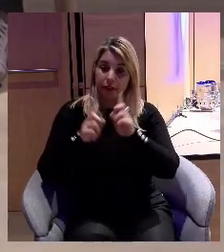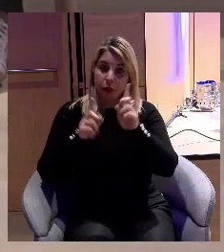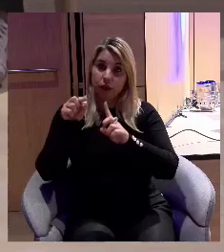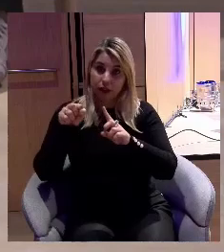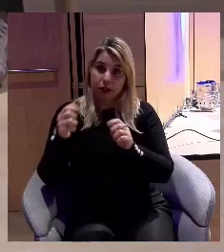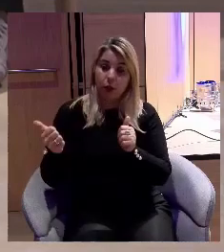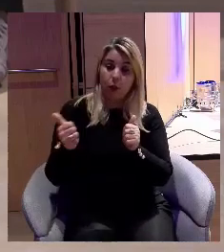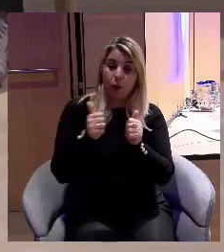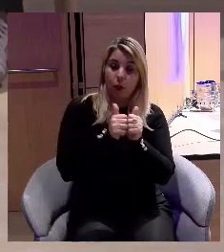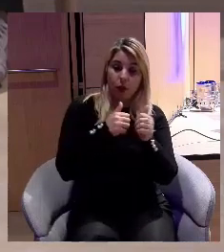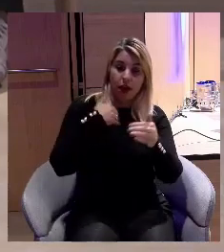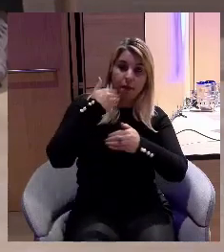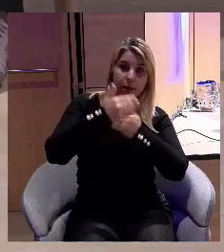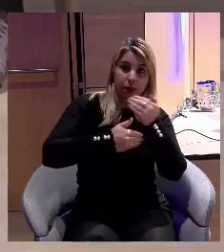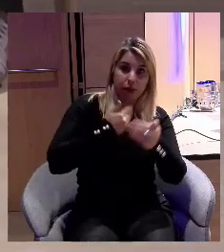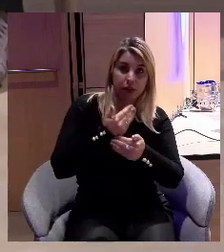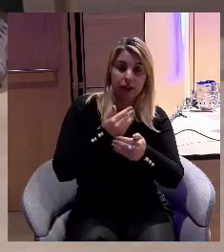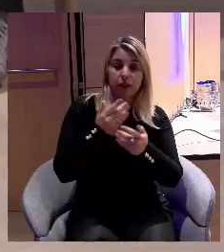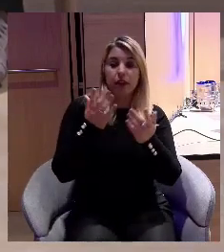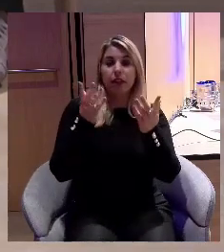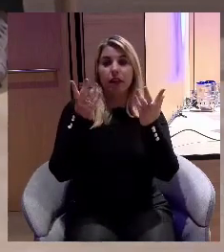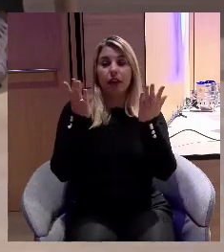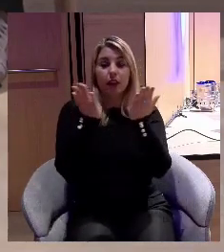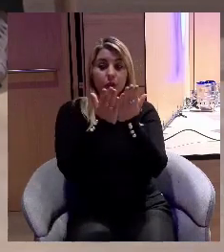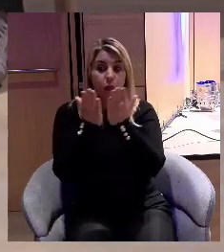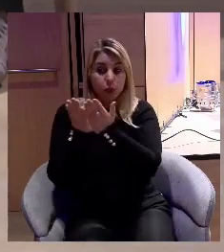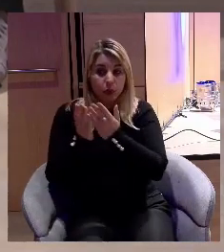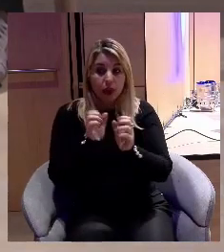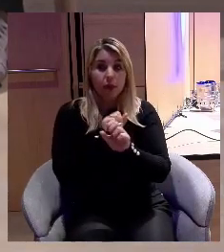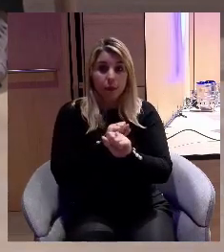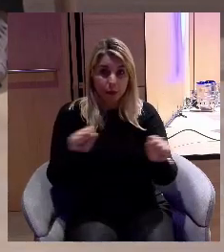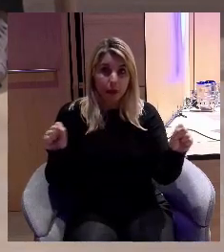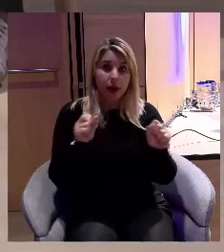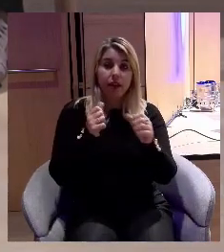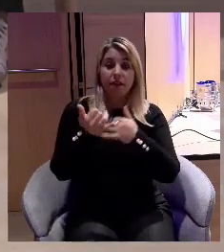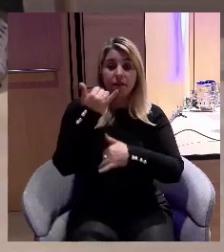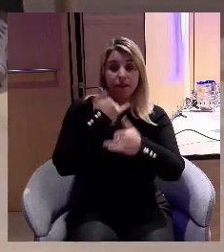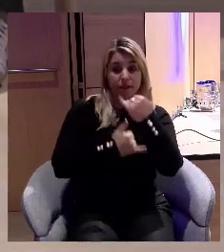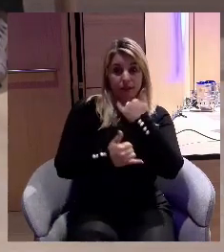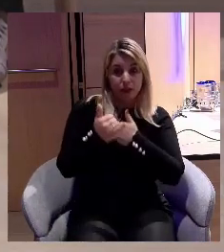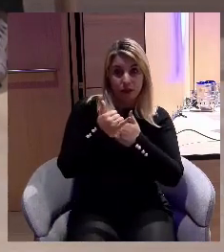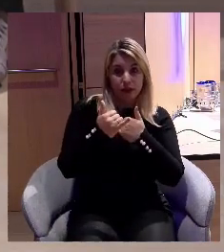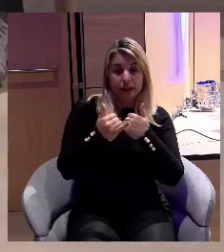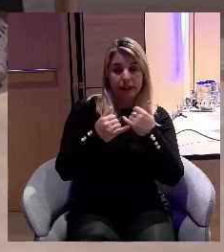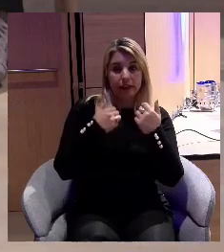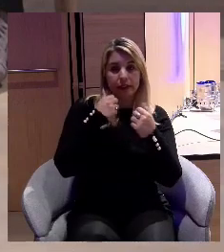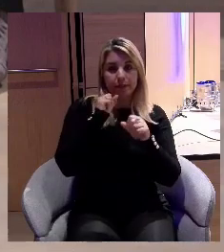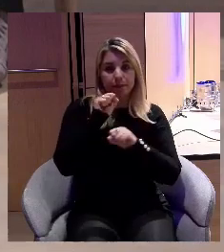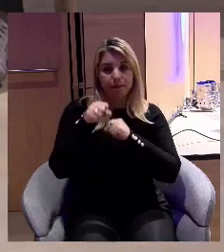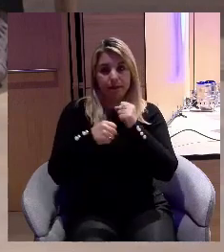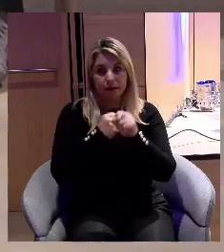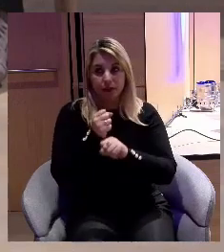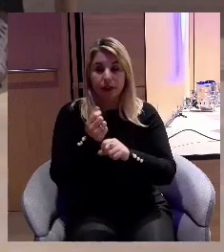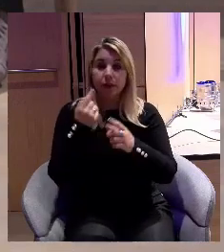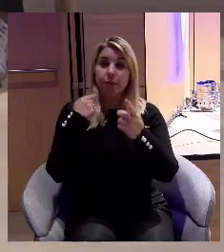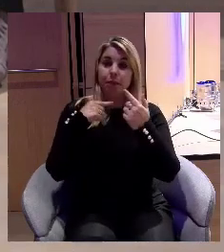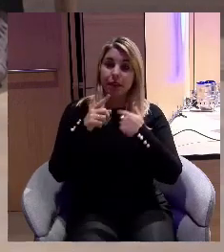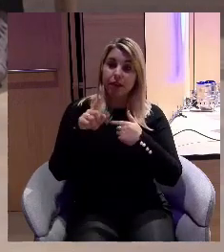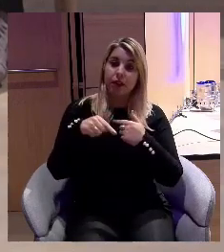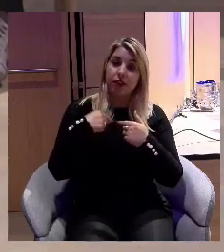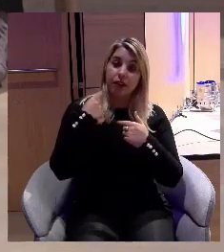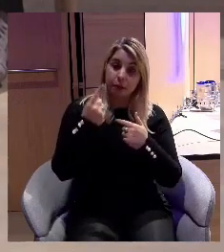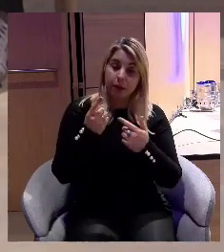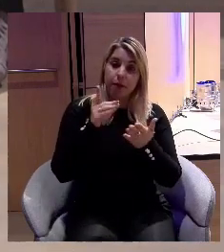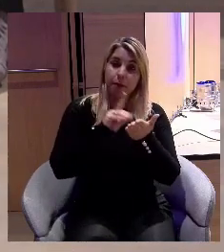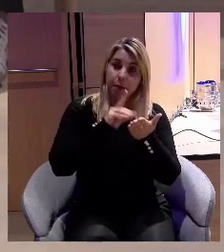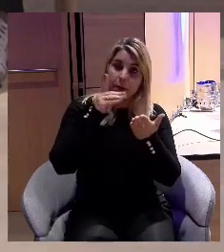Los estudiantes, aunque al inicio pueden estar bastante asustados del trabajo de los datos, en últimas se emocionan. El proyecto que estamos